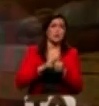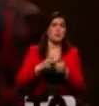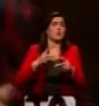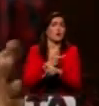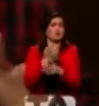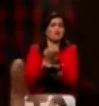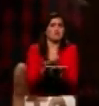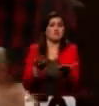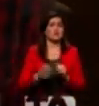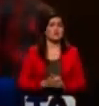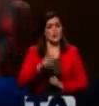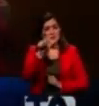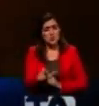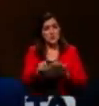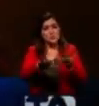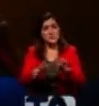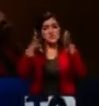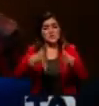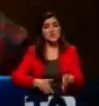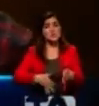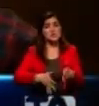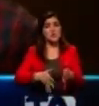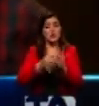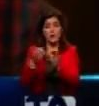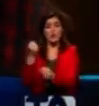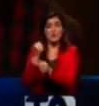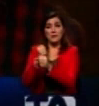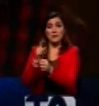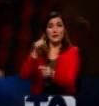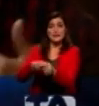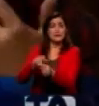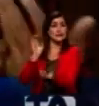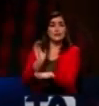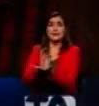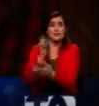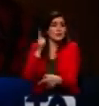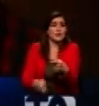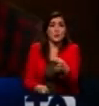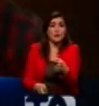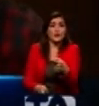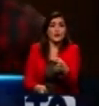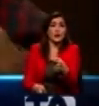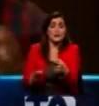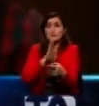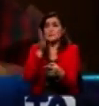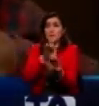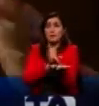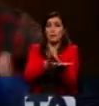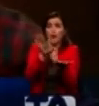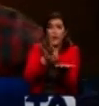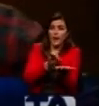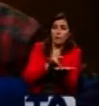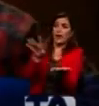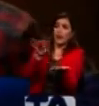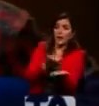mayores. El agricultor no puede asegurar a sus colaboradores, tiene que despedir colaboradores. Miles de